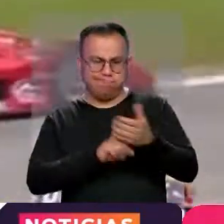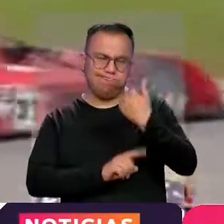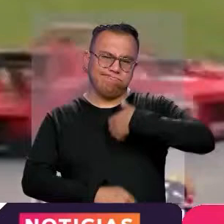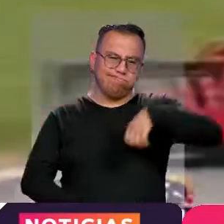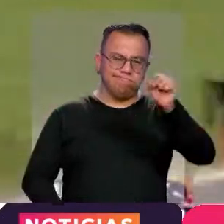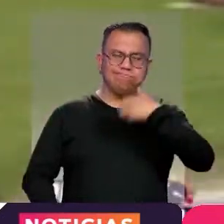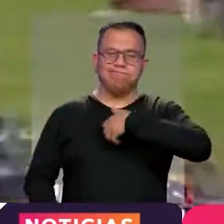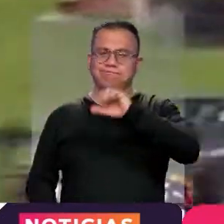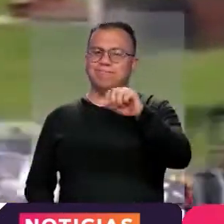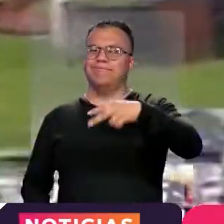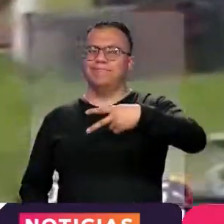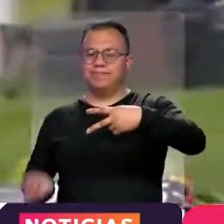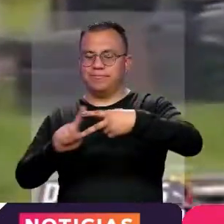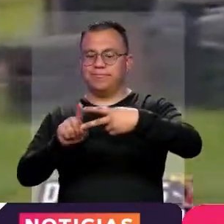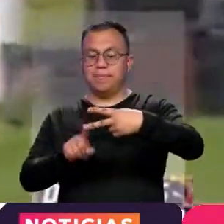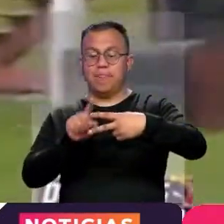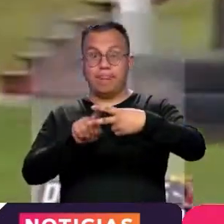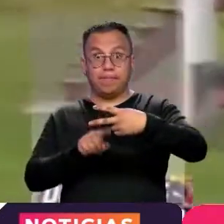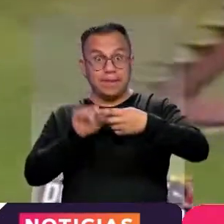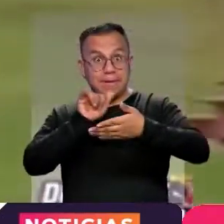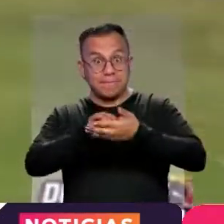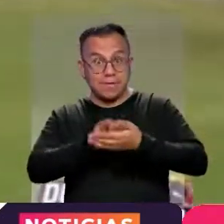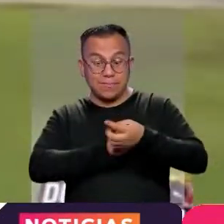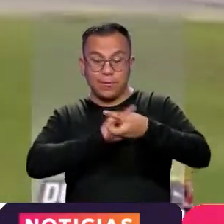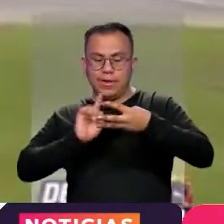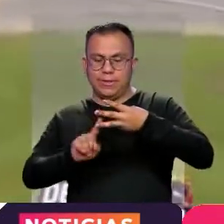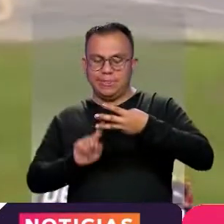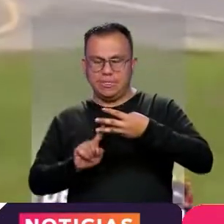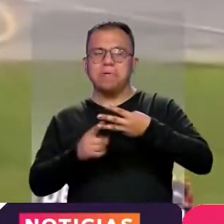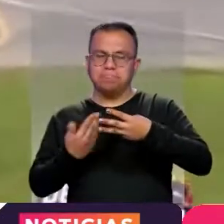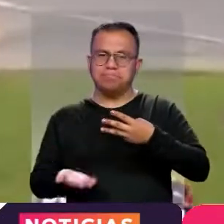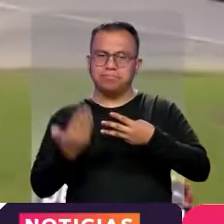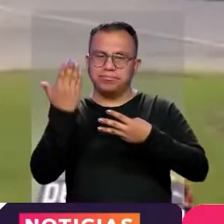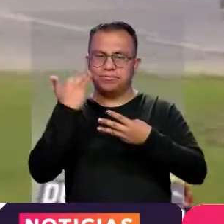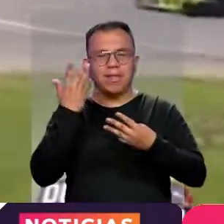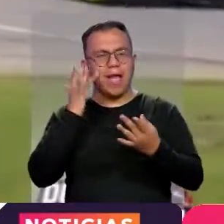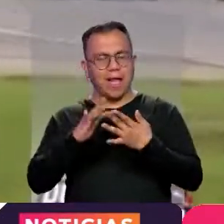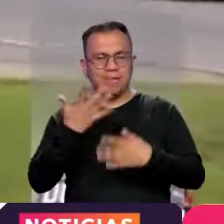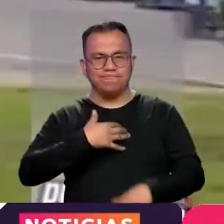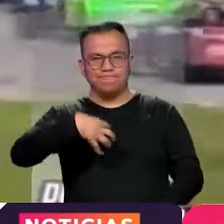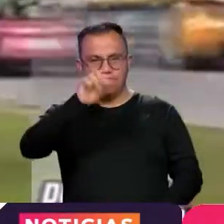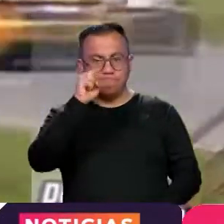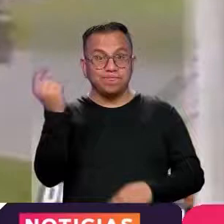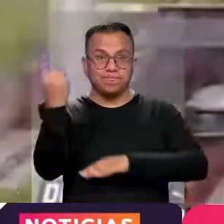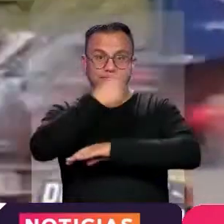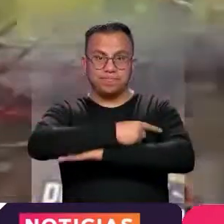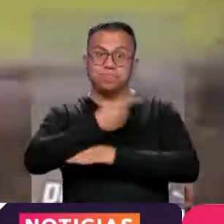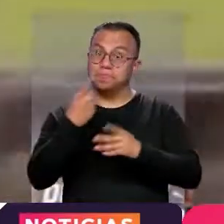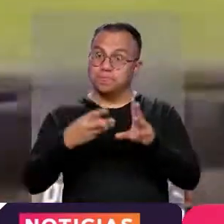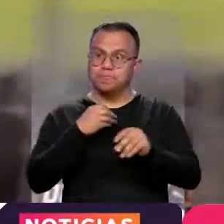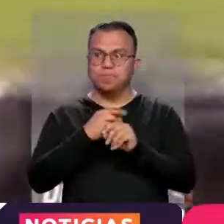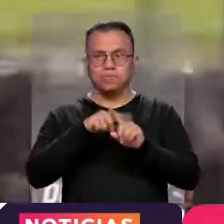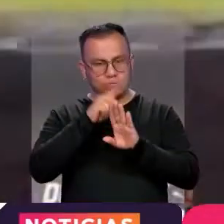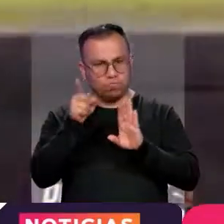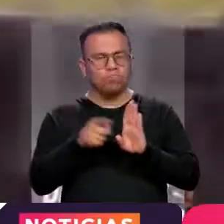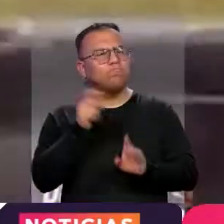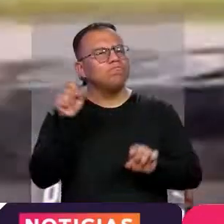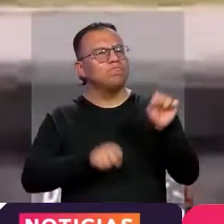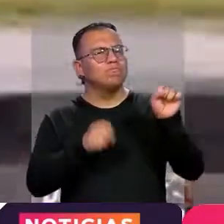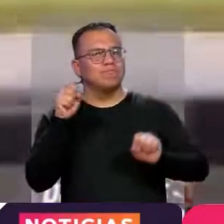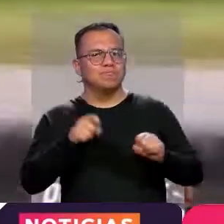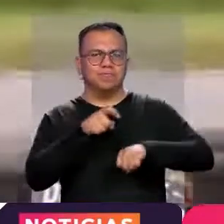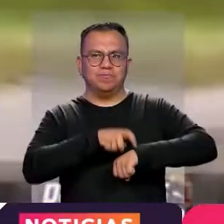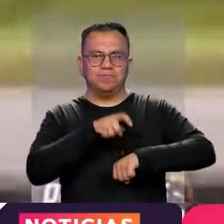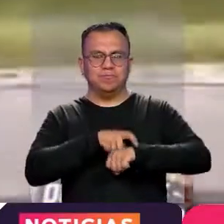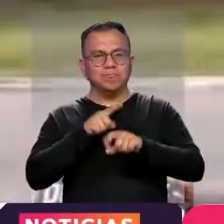dos primeras, pero con los puntos logrados en la tercera, le bastaron para quedarse con la victoria de la jornada y llegar con buenas opciones de título